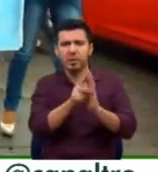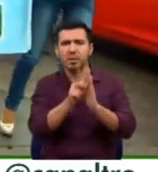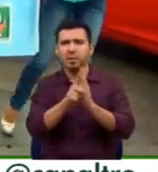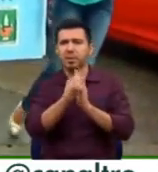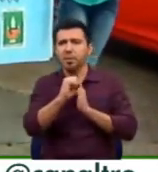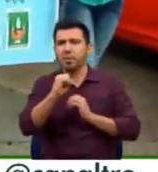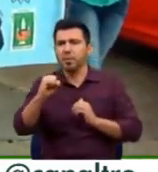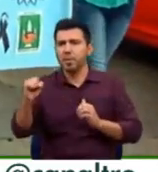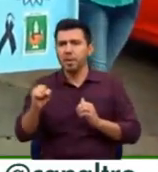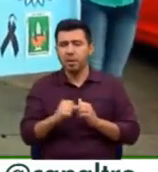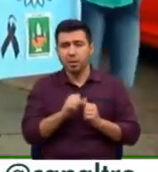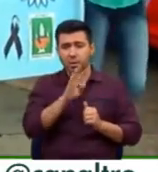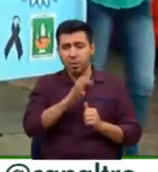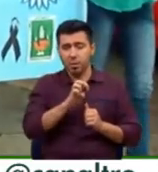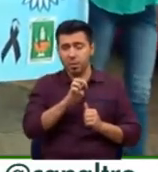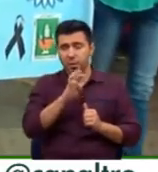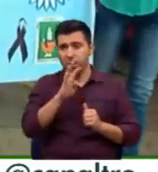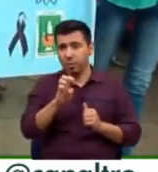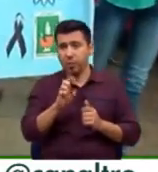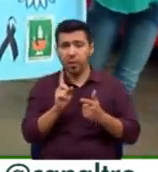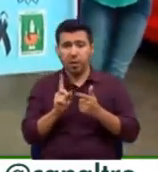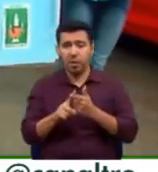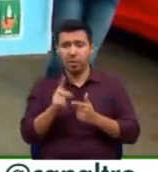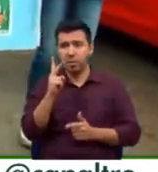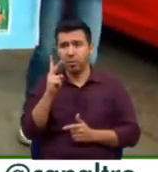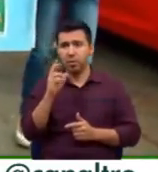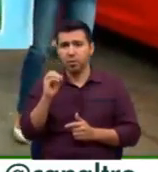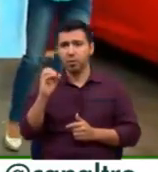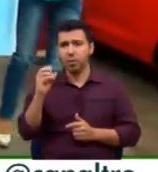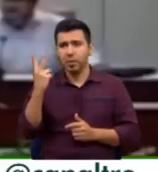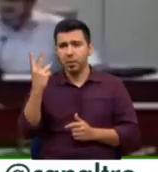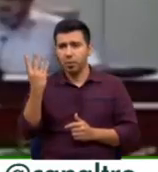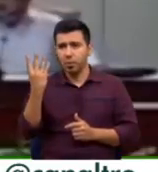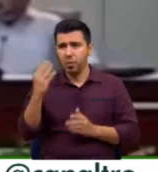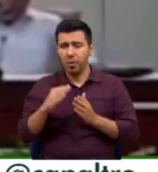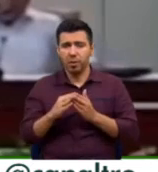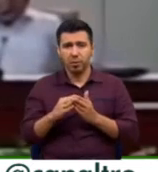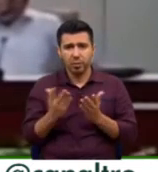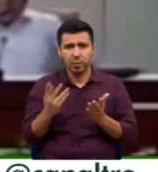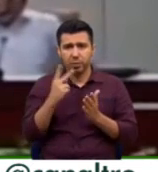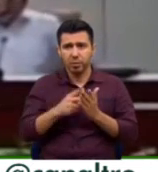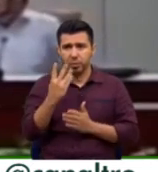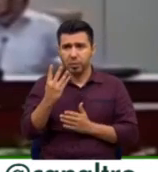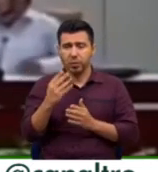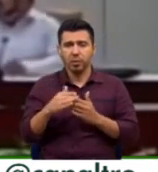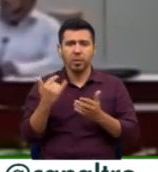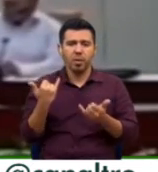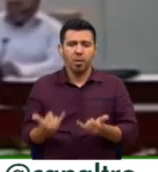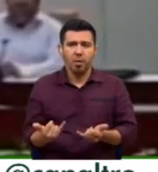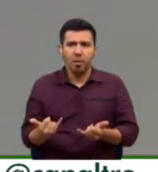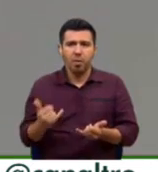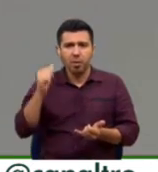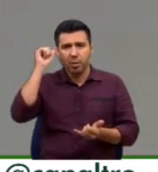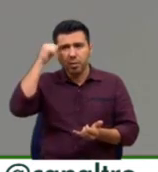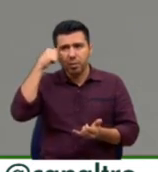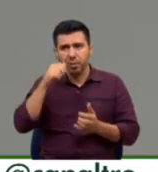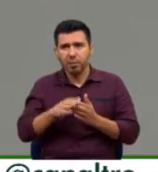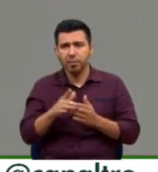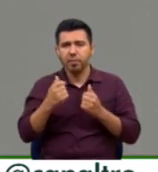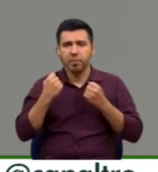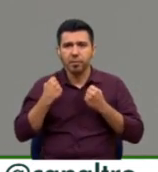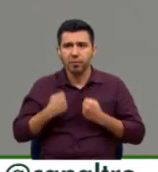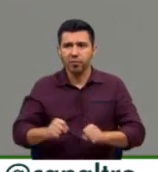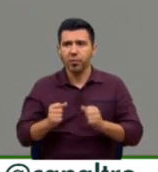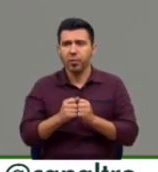el 99 hasta el 2004 en esta región fuertemente azotadas por el paramilitarismo, hoy cobran vigencia en un